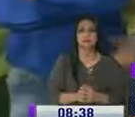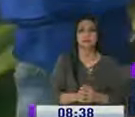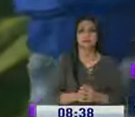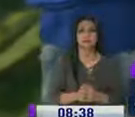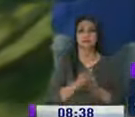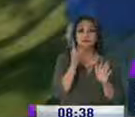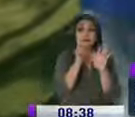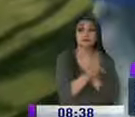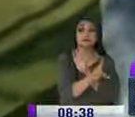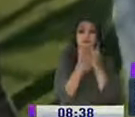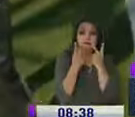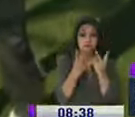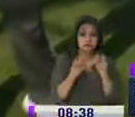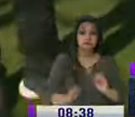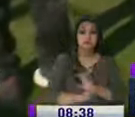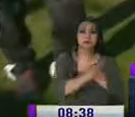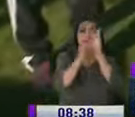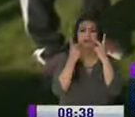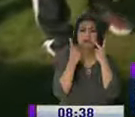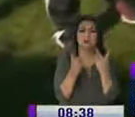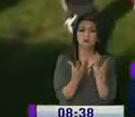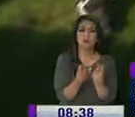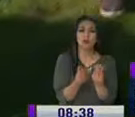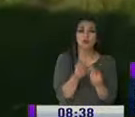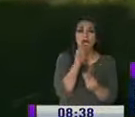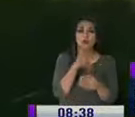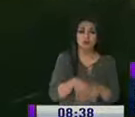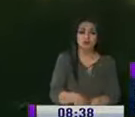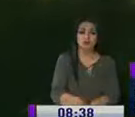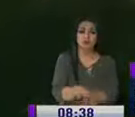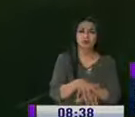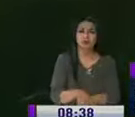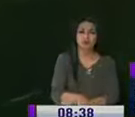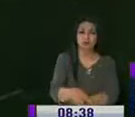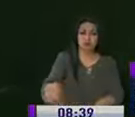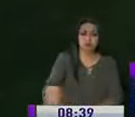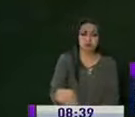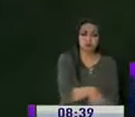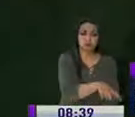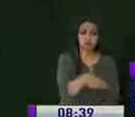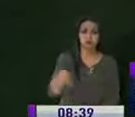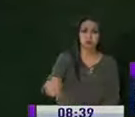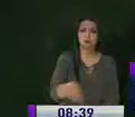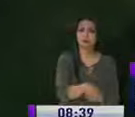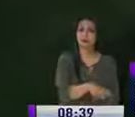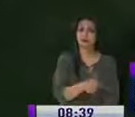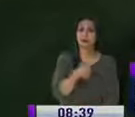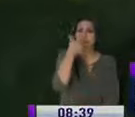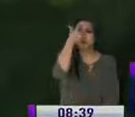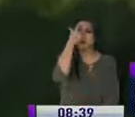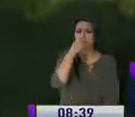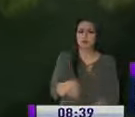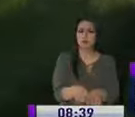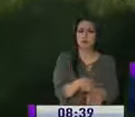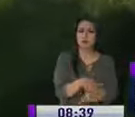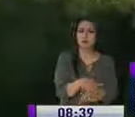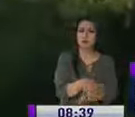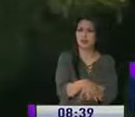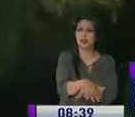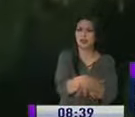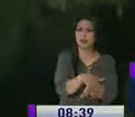para vivir y paz para trabajar. Sofía Vintimilla, vamos contigo en el barrio San José Obrero, en la vía Anono, allá en el kilómetro